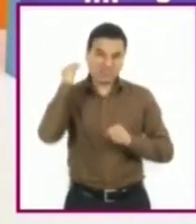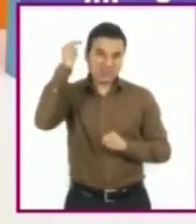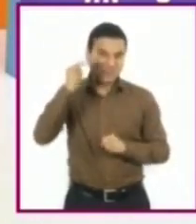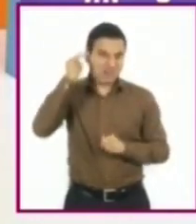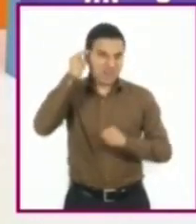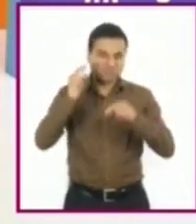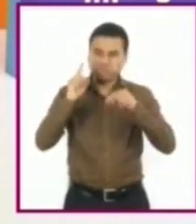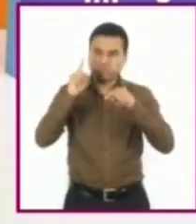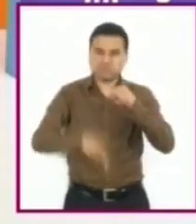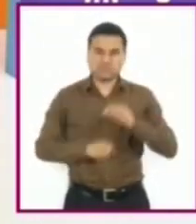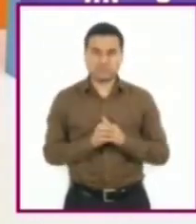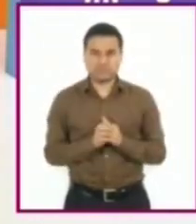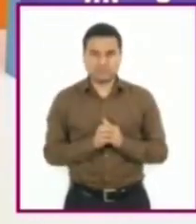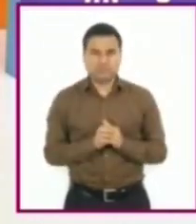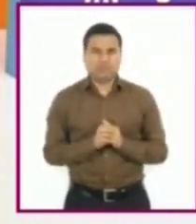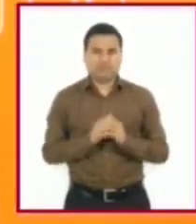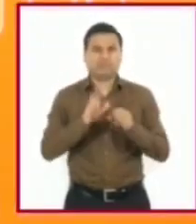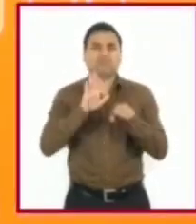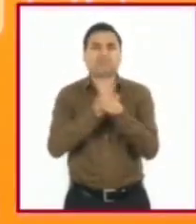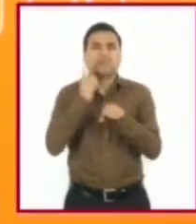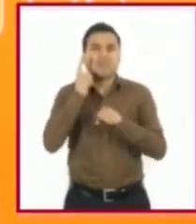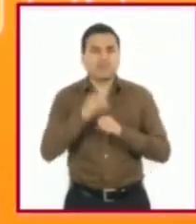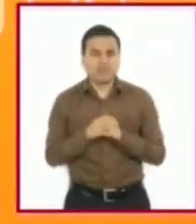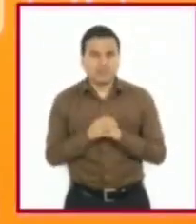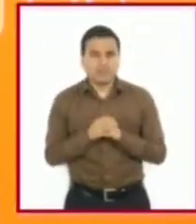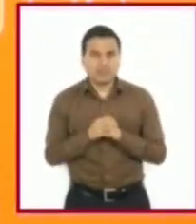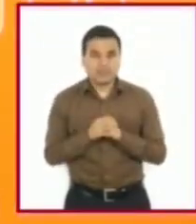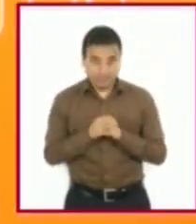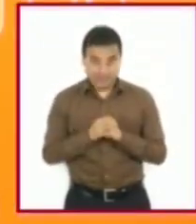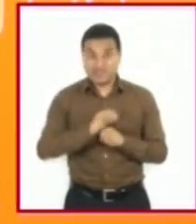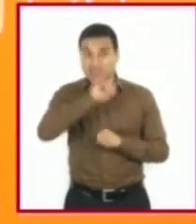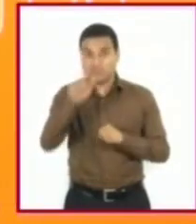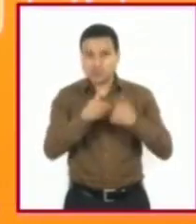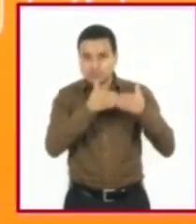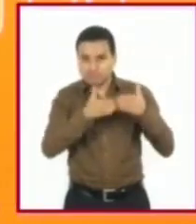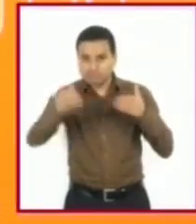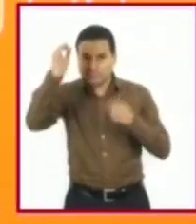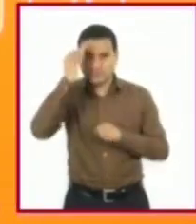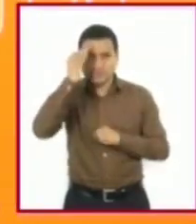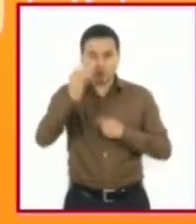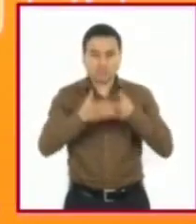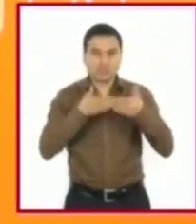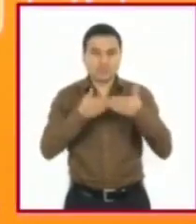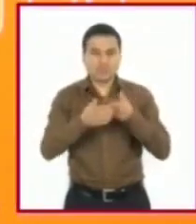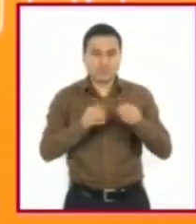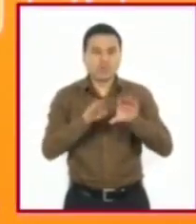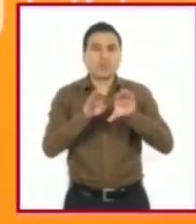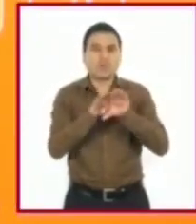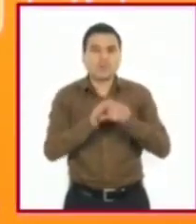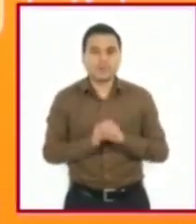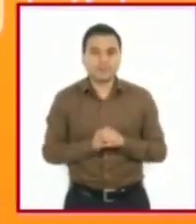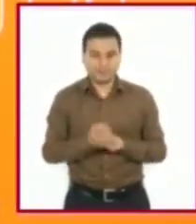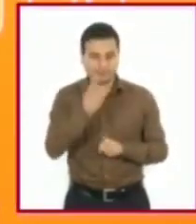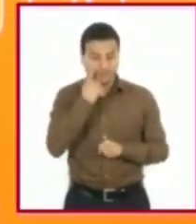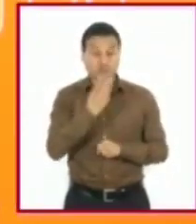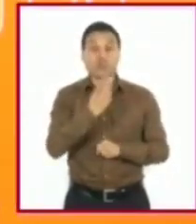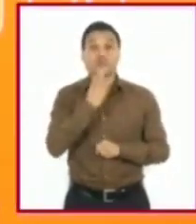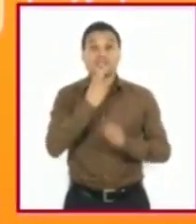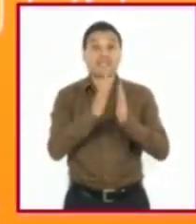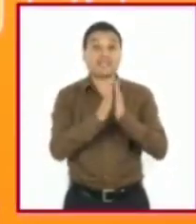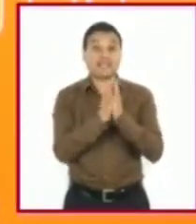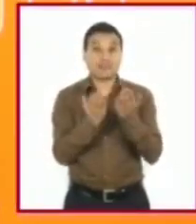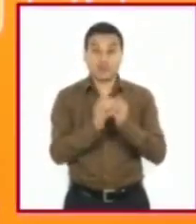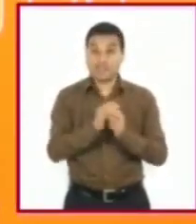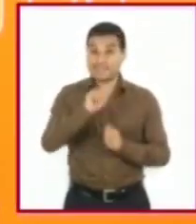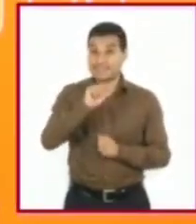estamental, dando paso a la Edad Moderna. Para el desarrollo de esta sesión utilizaremos nuestro libro de texto, la línea